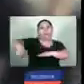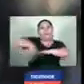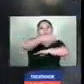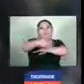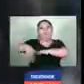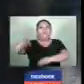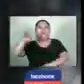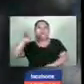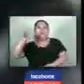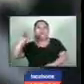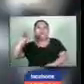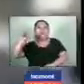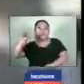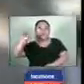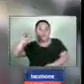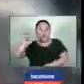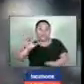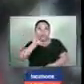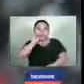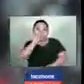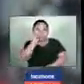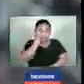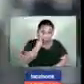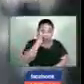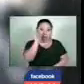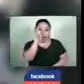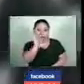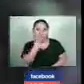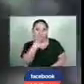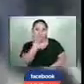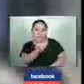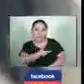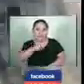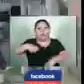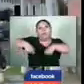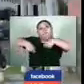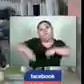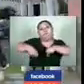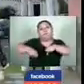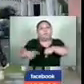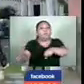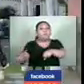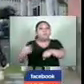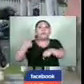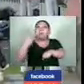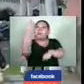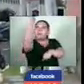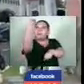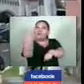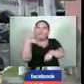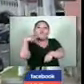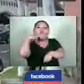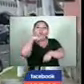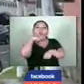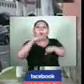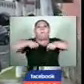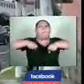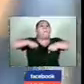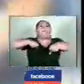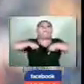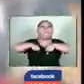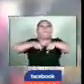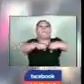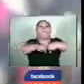Isimiles y la avenida Bernal. Según testigos, el conductor de la motocicleta irrespetó la luz roja del semáforo, lo que